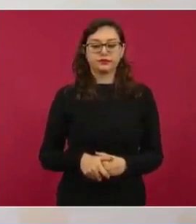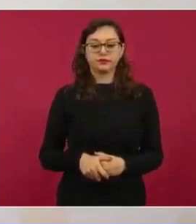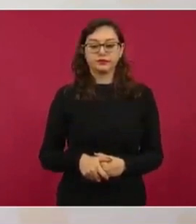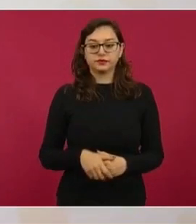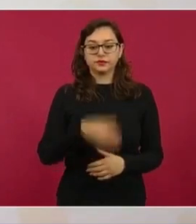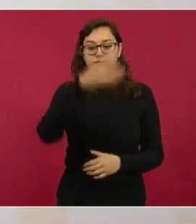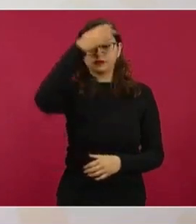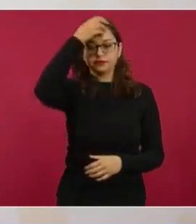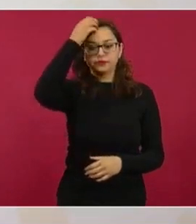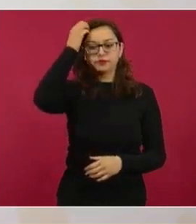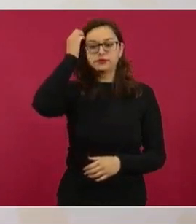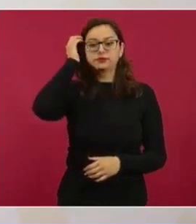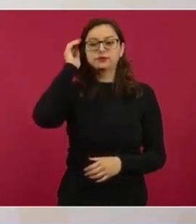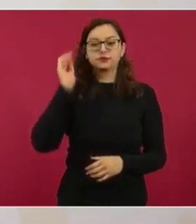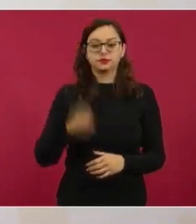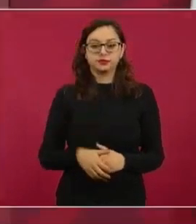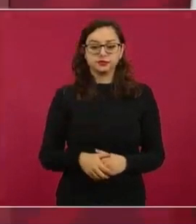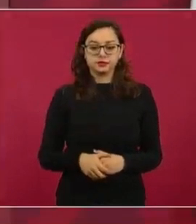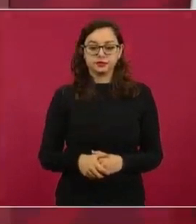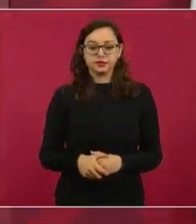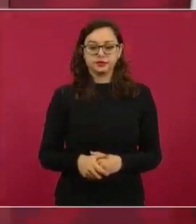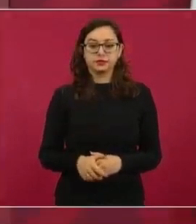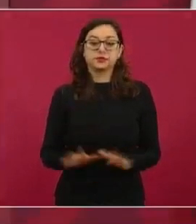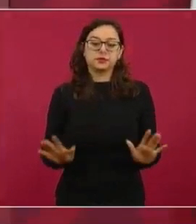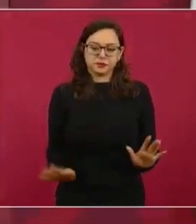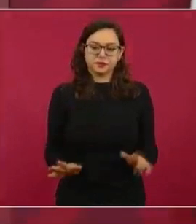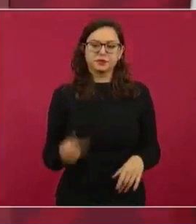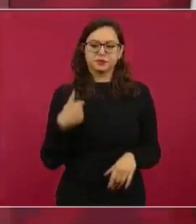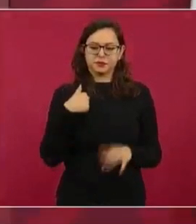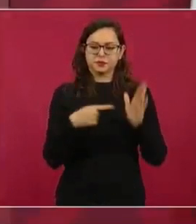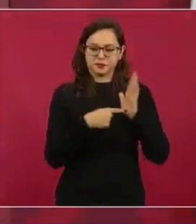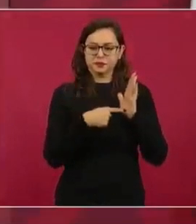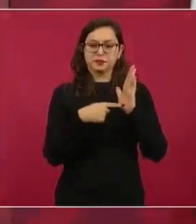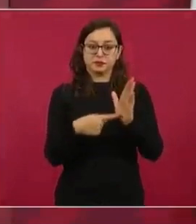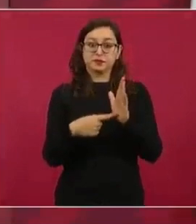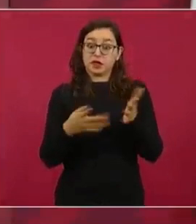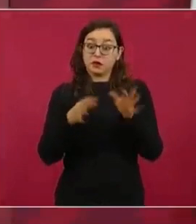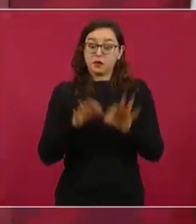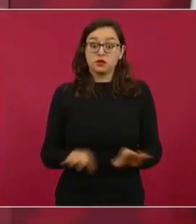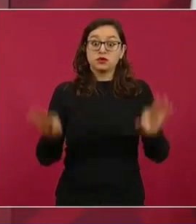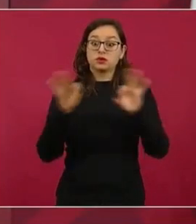Bueno, les voy a mostrar algo. Esto para los jóvenes, ¿eh?